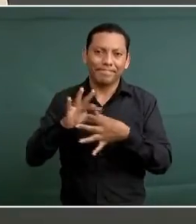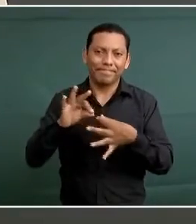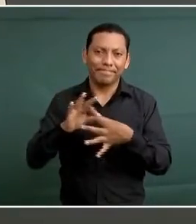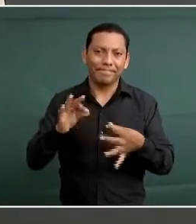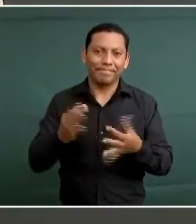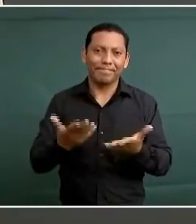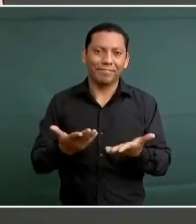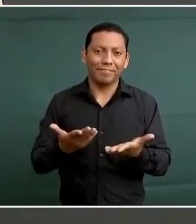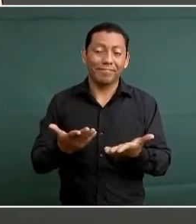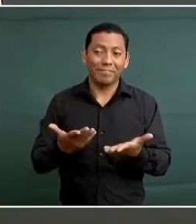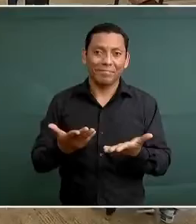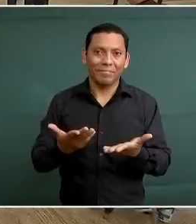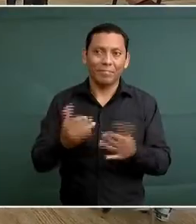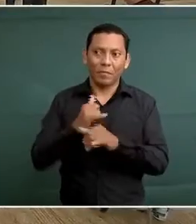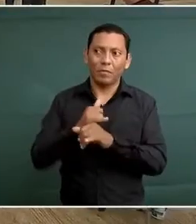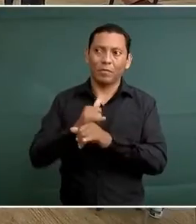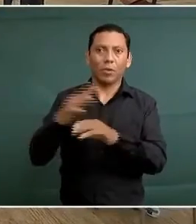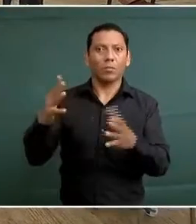es fuerte